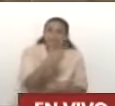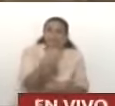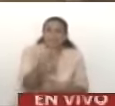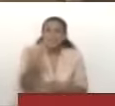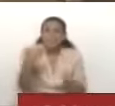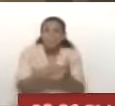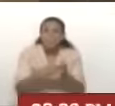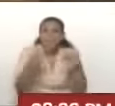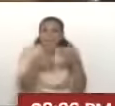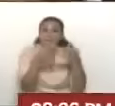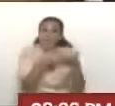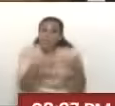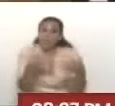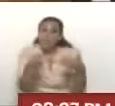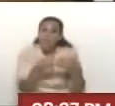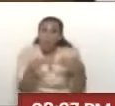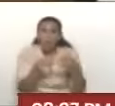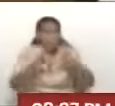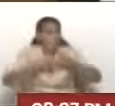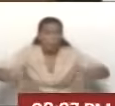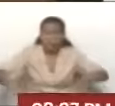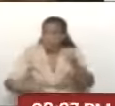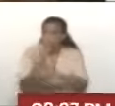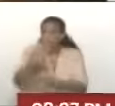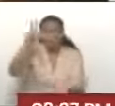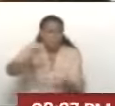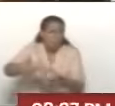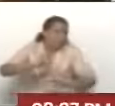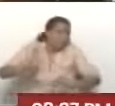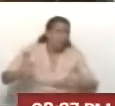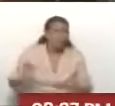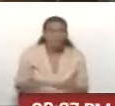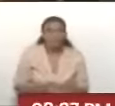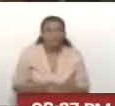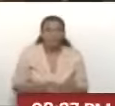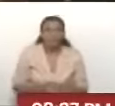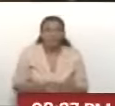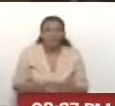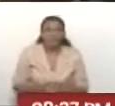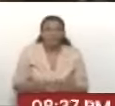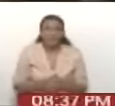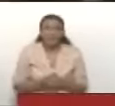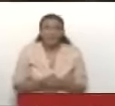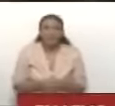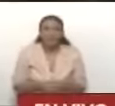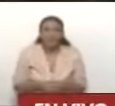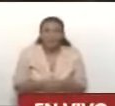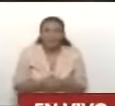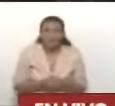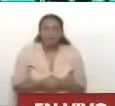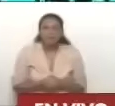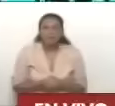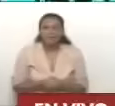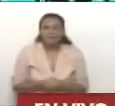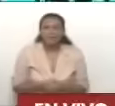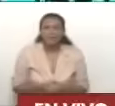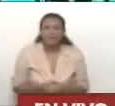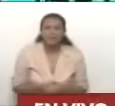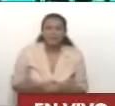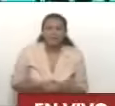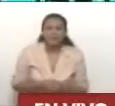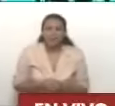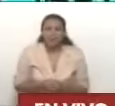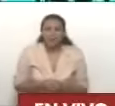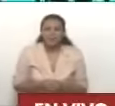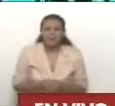mil dólares toda la confección. Aprobada la casa de plántulas. Yo mismo la pongo. A la